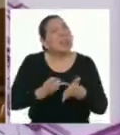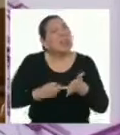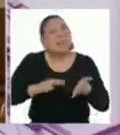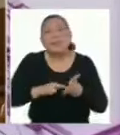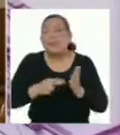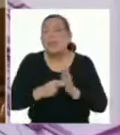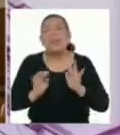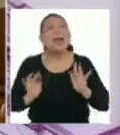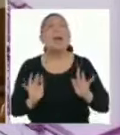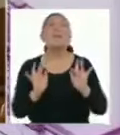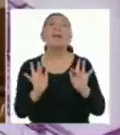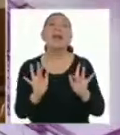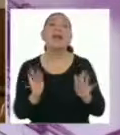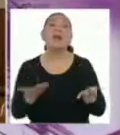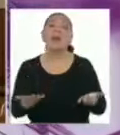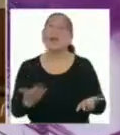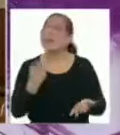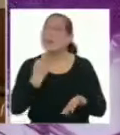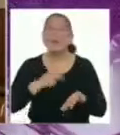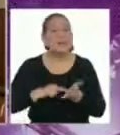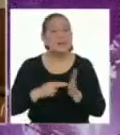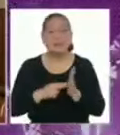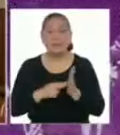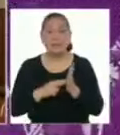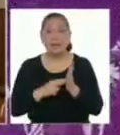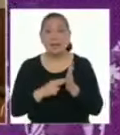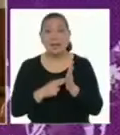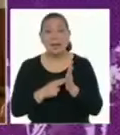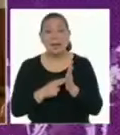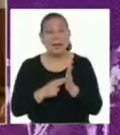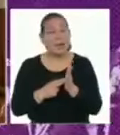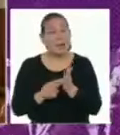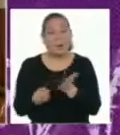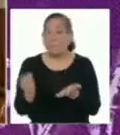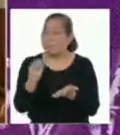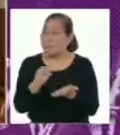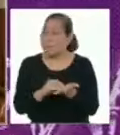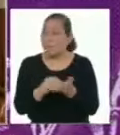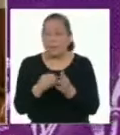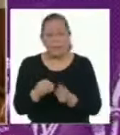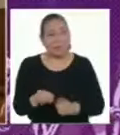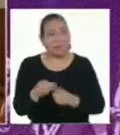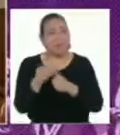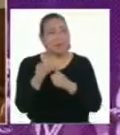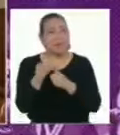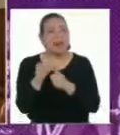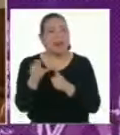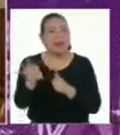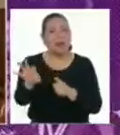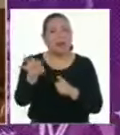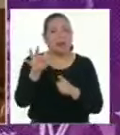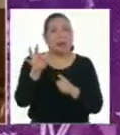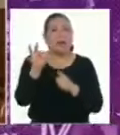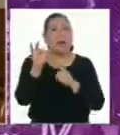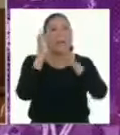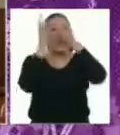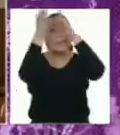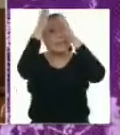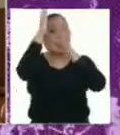consiste este milagro patente? Que la piedra angular, la piedra fundamental, el principio sobre el cual se erige el reino de